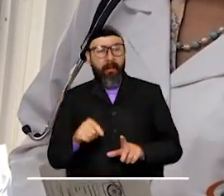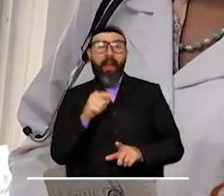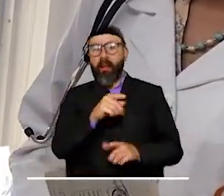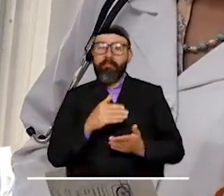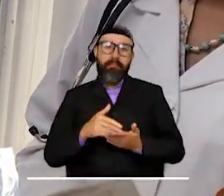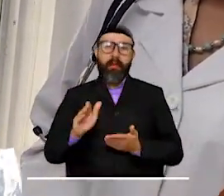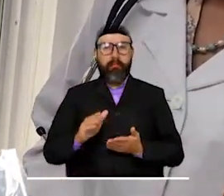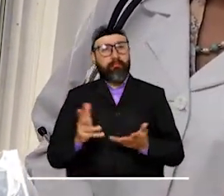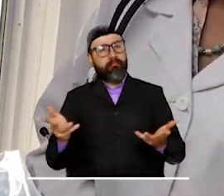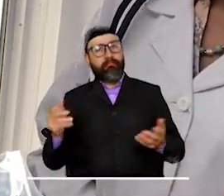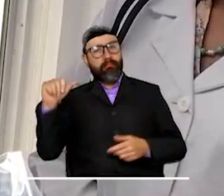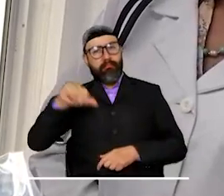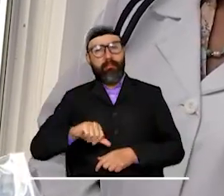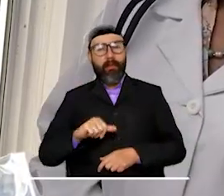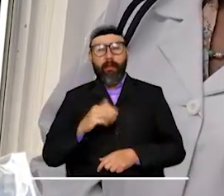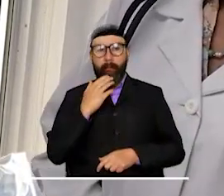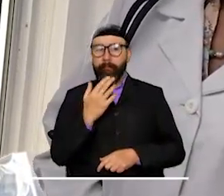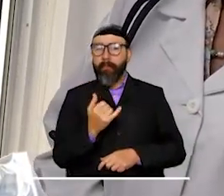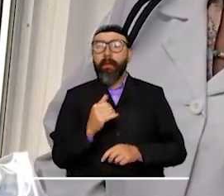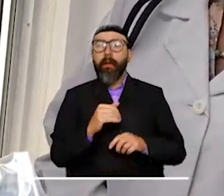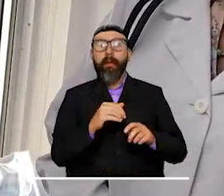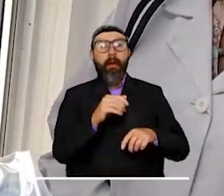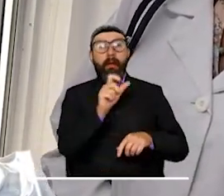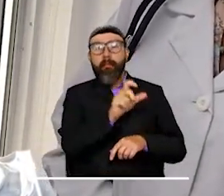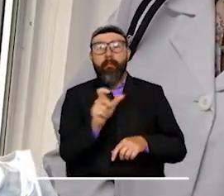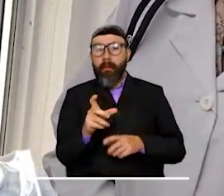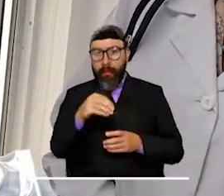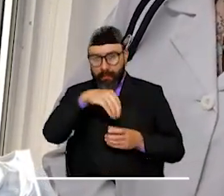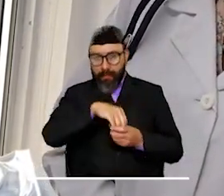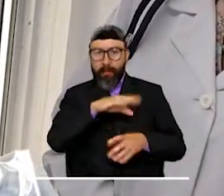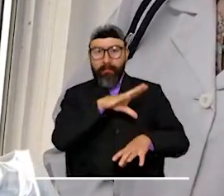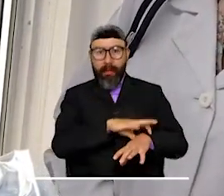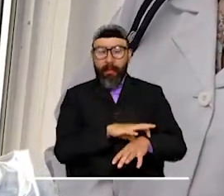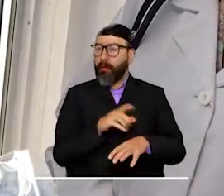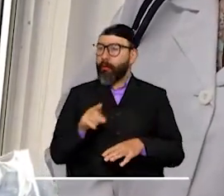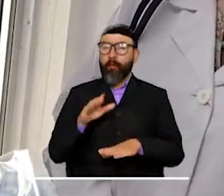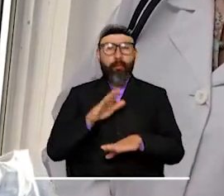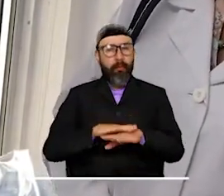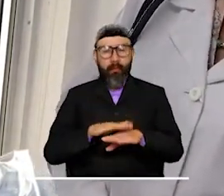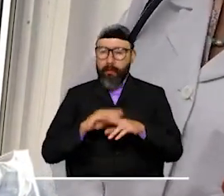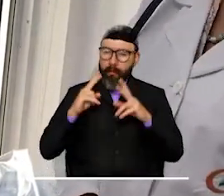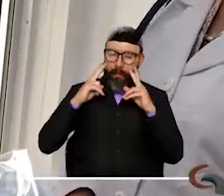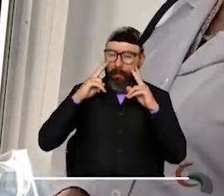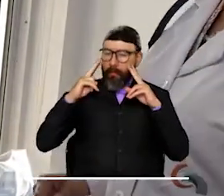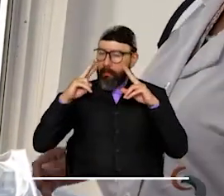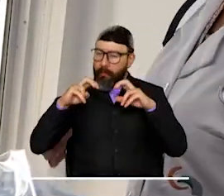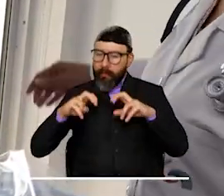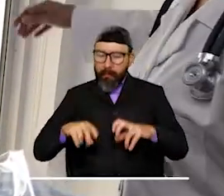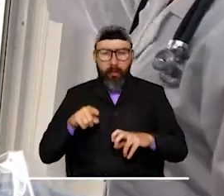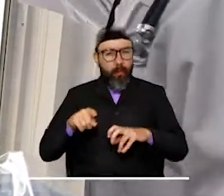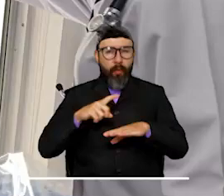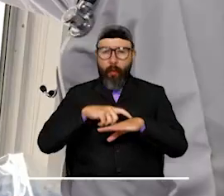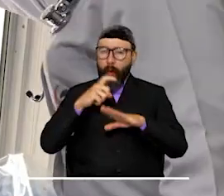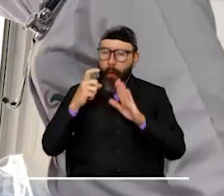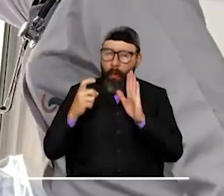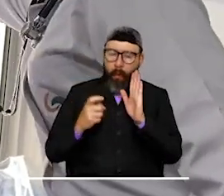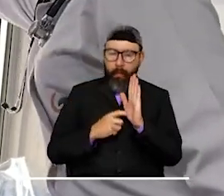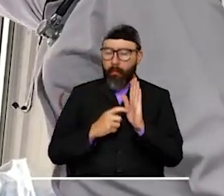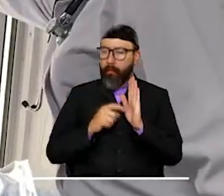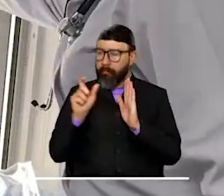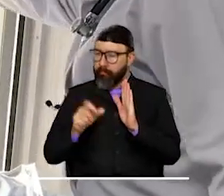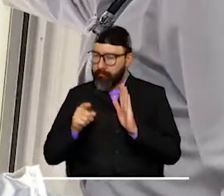a los médicos no les permiten como hacer un tratamiento y un seguimiento adecuado del